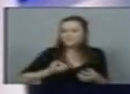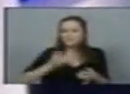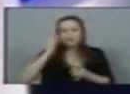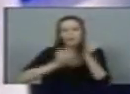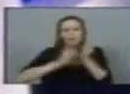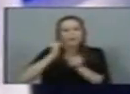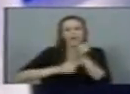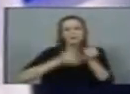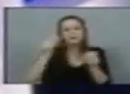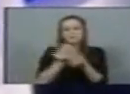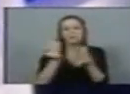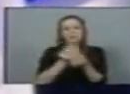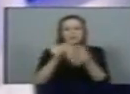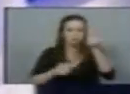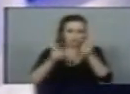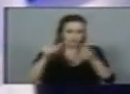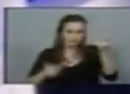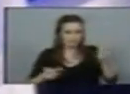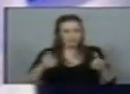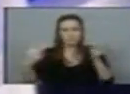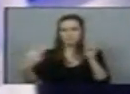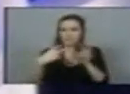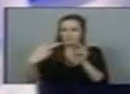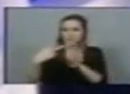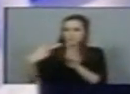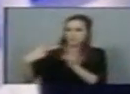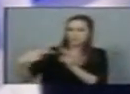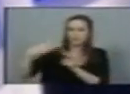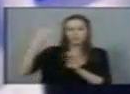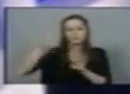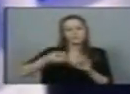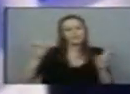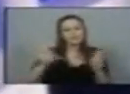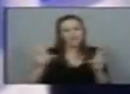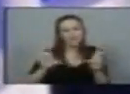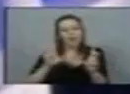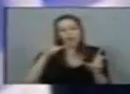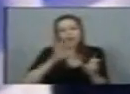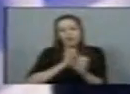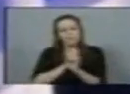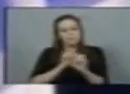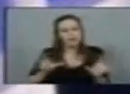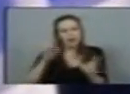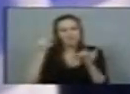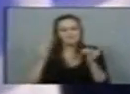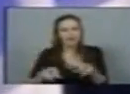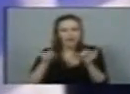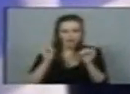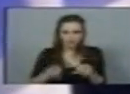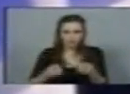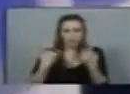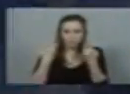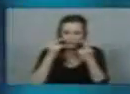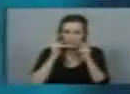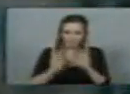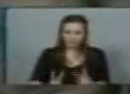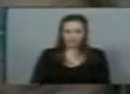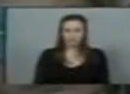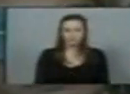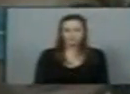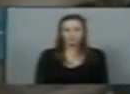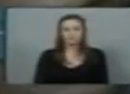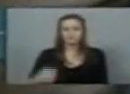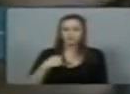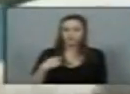millones de espectadores, llegan a muchísima gente con una falsedad absoluta, como van a poder ver a continuación. Yo